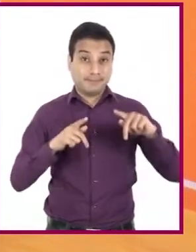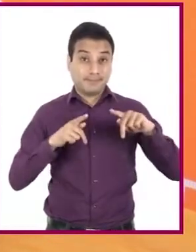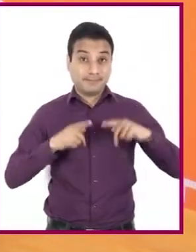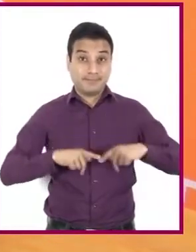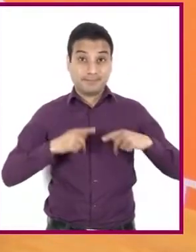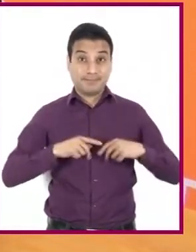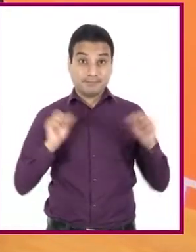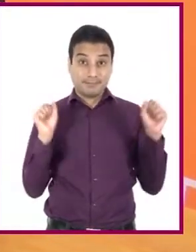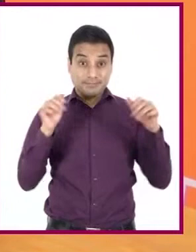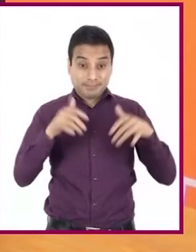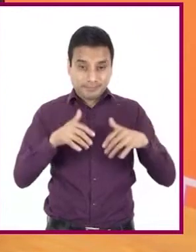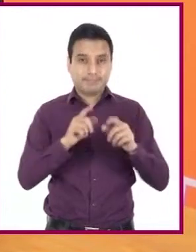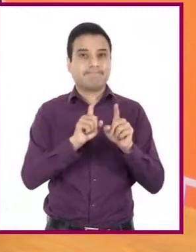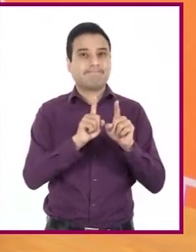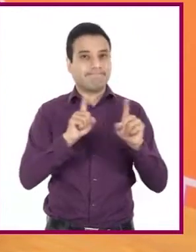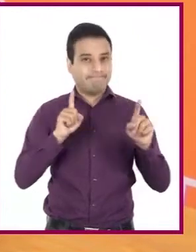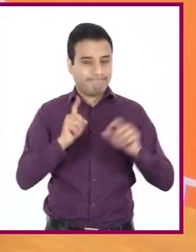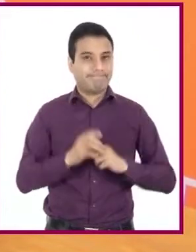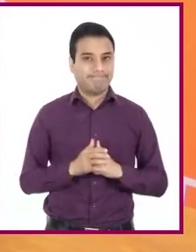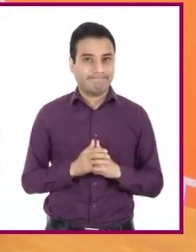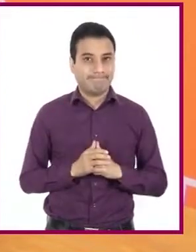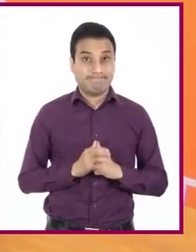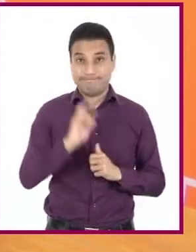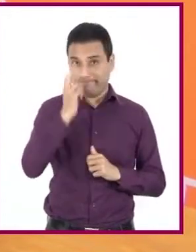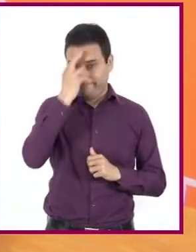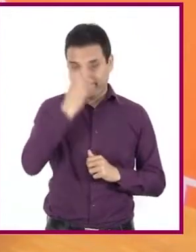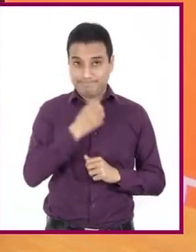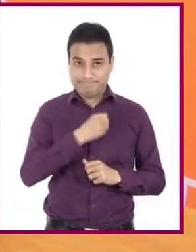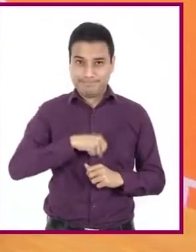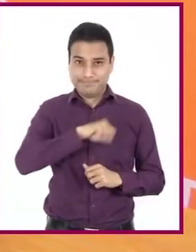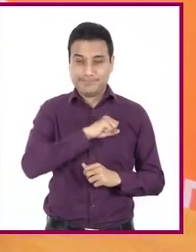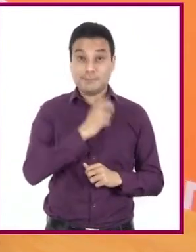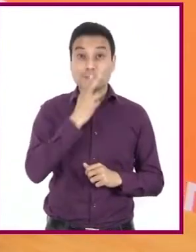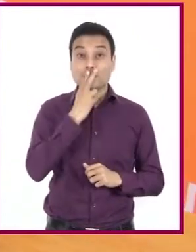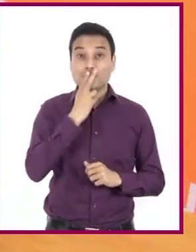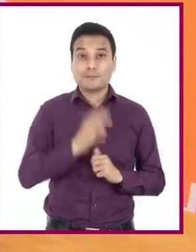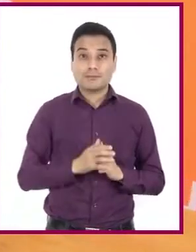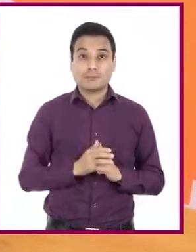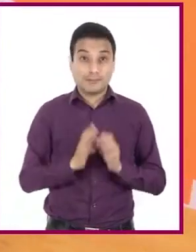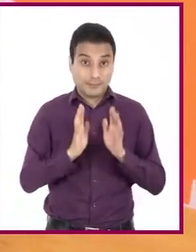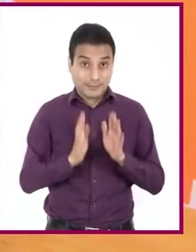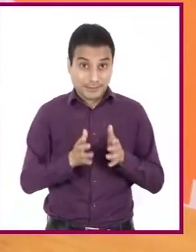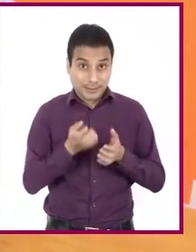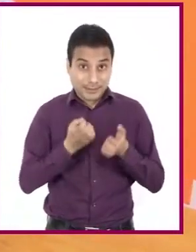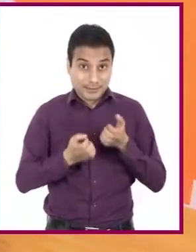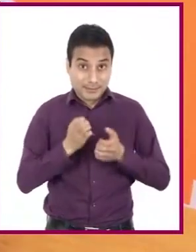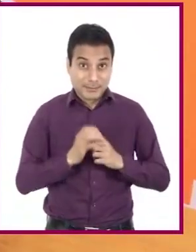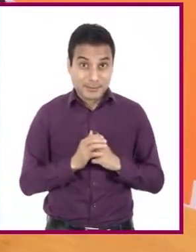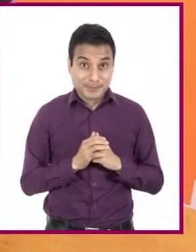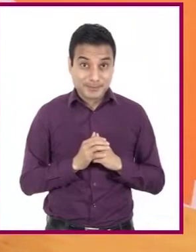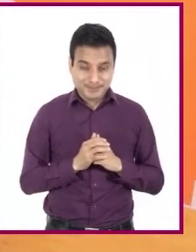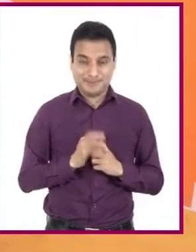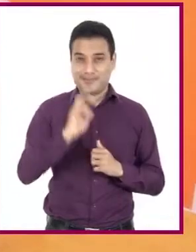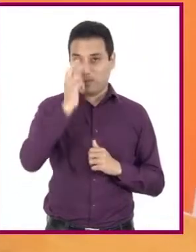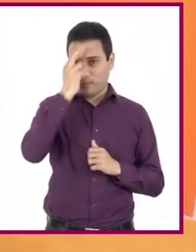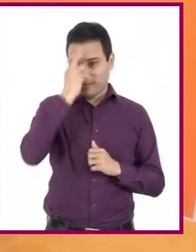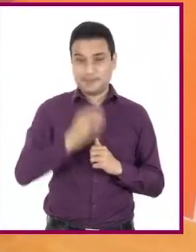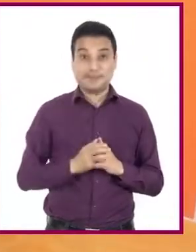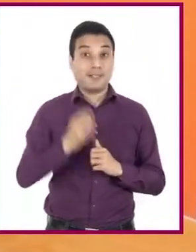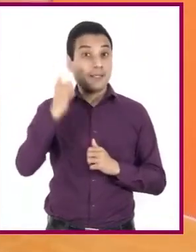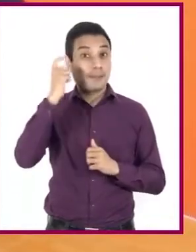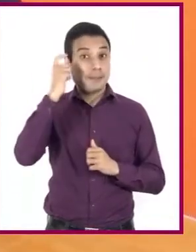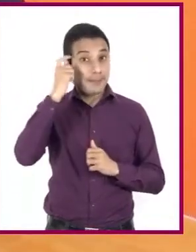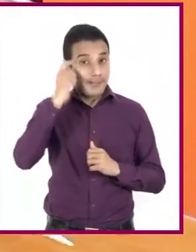guardar y pedir la sana distancia. La salud es lo primero. Además, ¿ya hicieron algo de ejercicio? Recuerden que mente